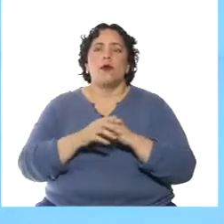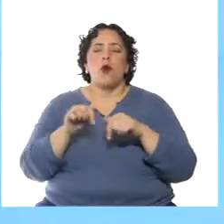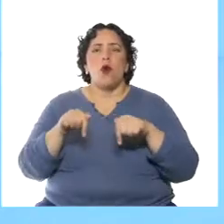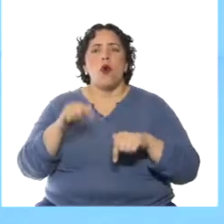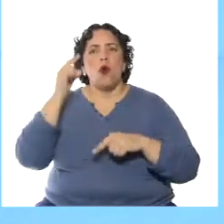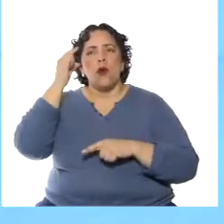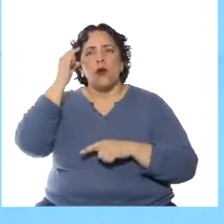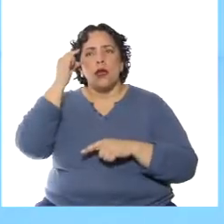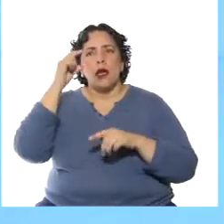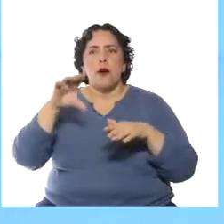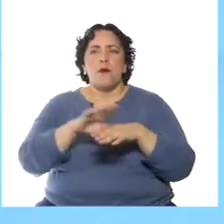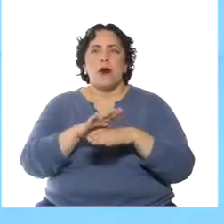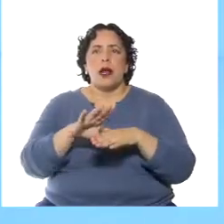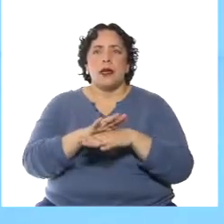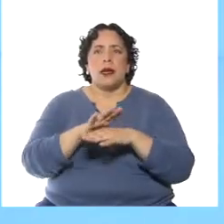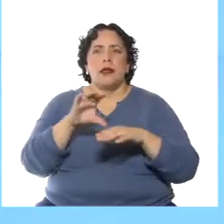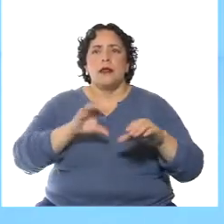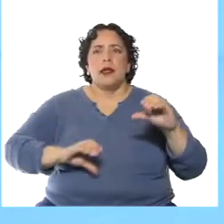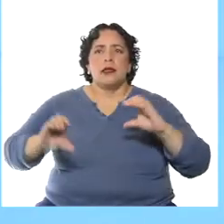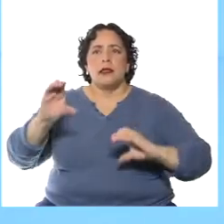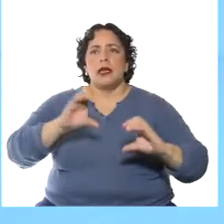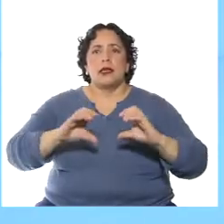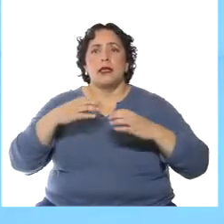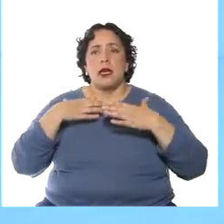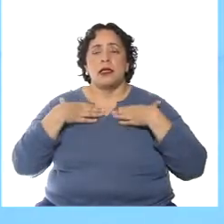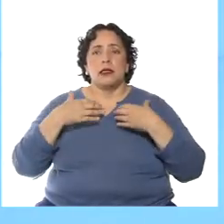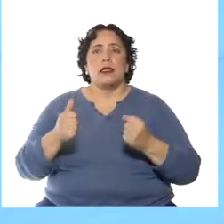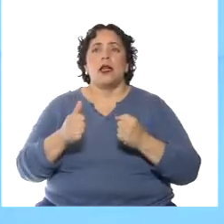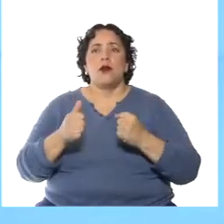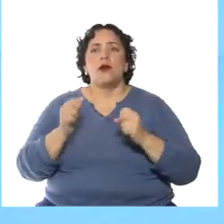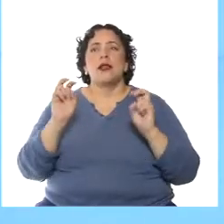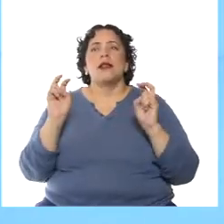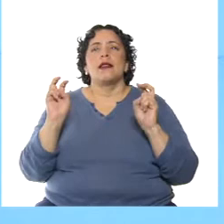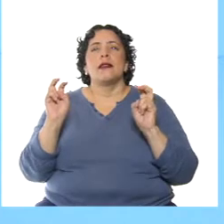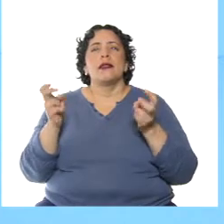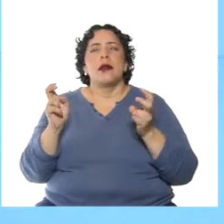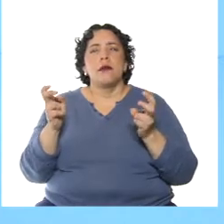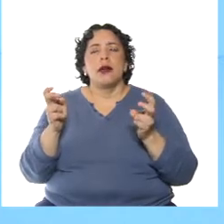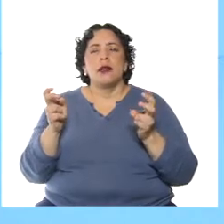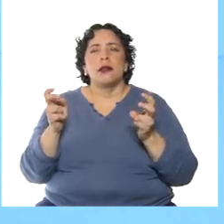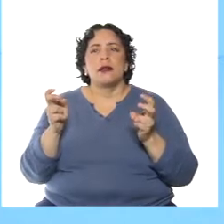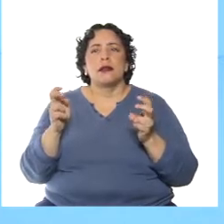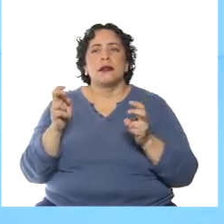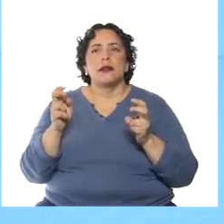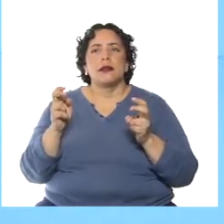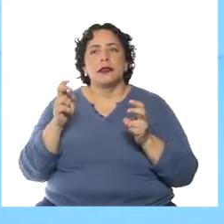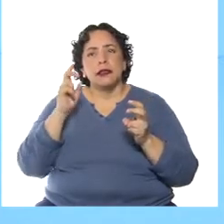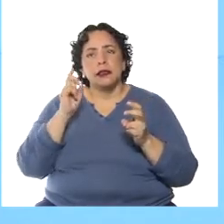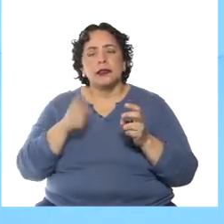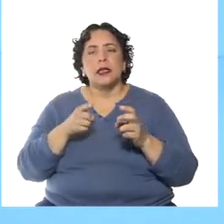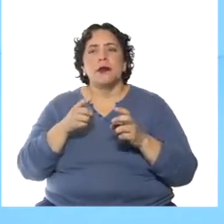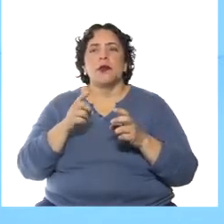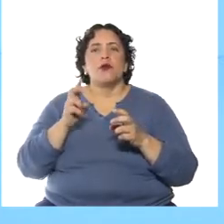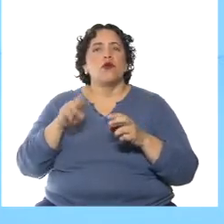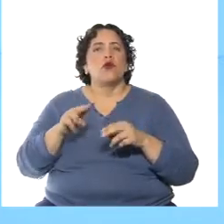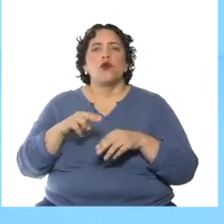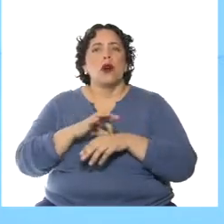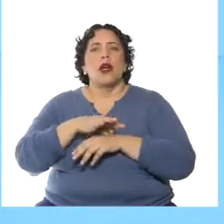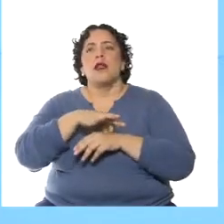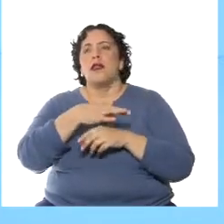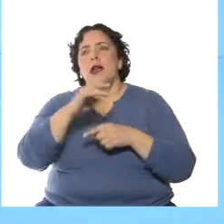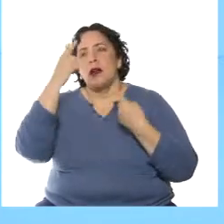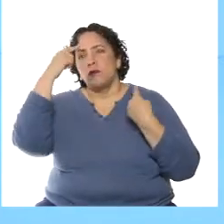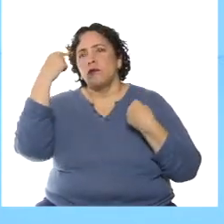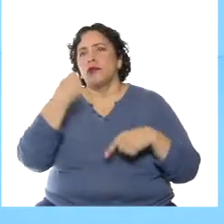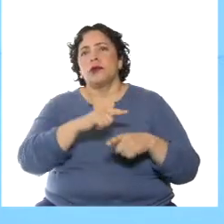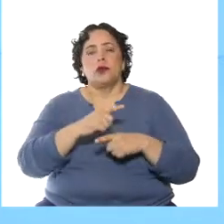día, martes de Ciencias y Salud, tenemos un tema que nunca, nunca debemos dejar de tomar